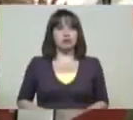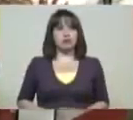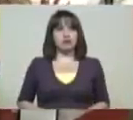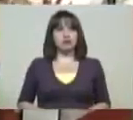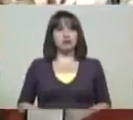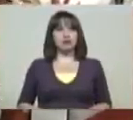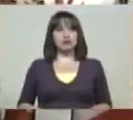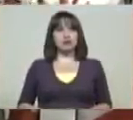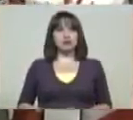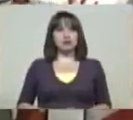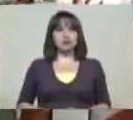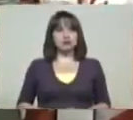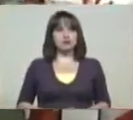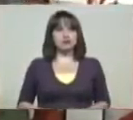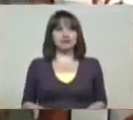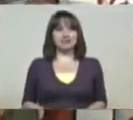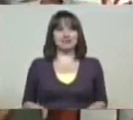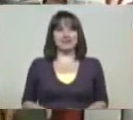Bueno, camarada,